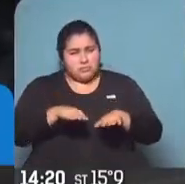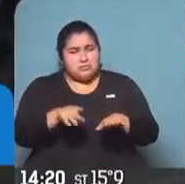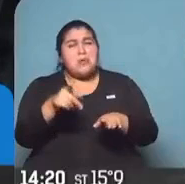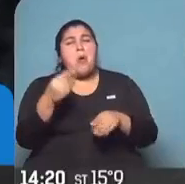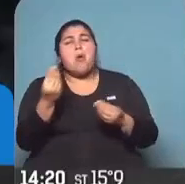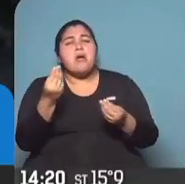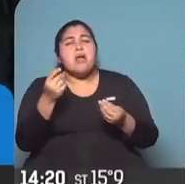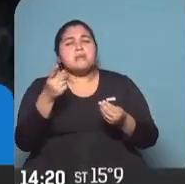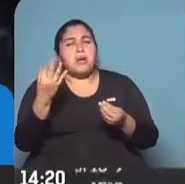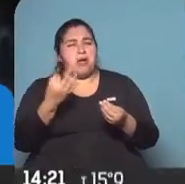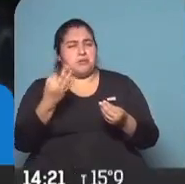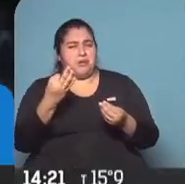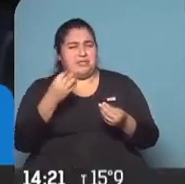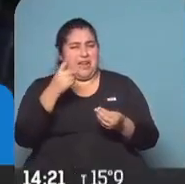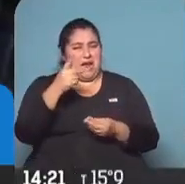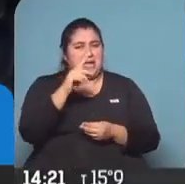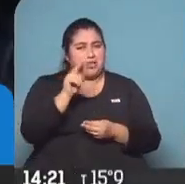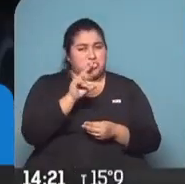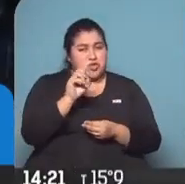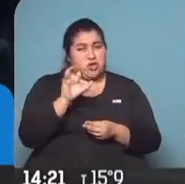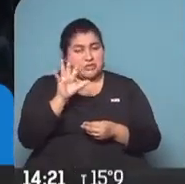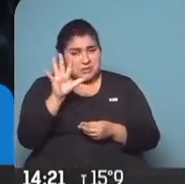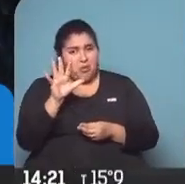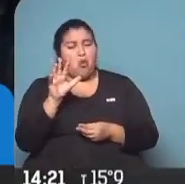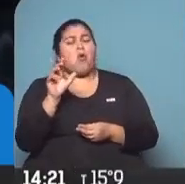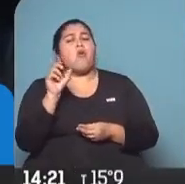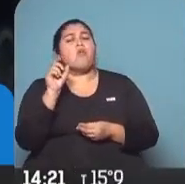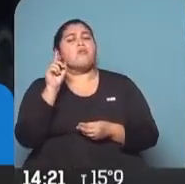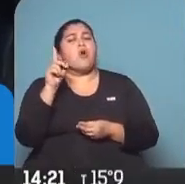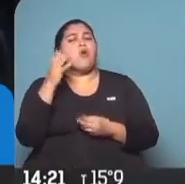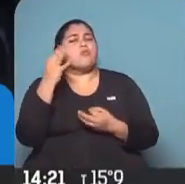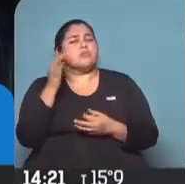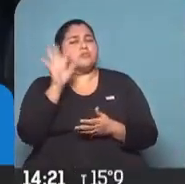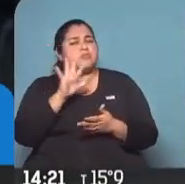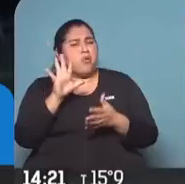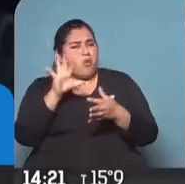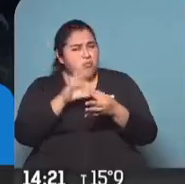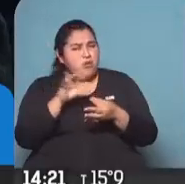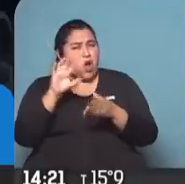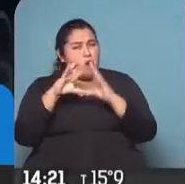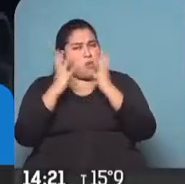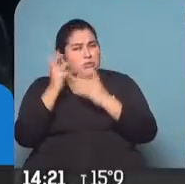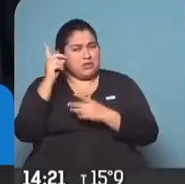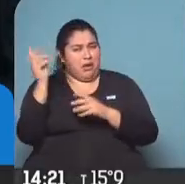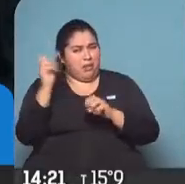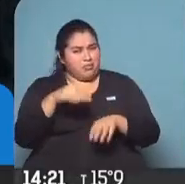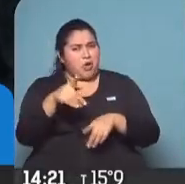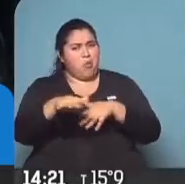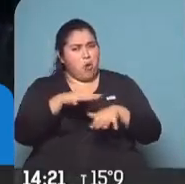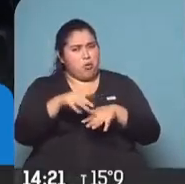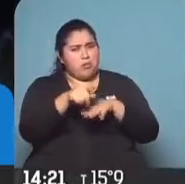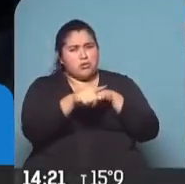vehículos 60 105 en eslavonia oriental para mí en firme occidental con su gran movilidad de